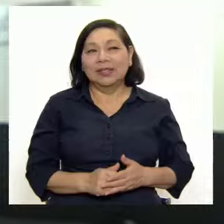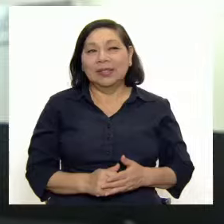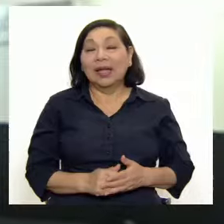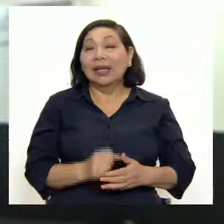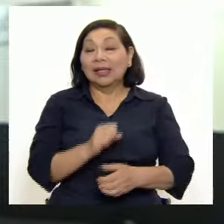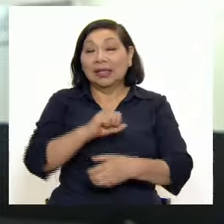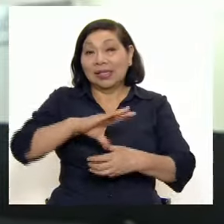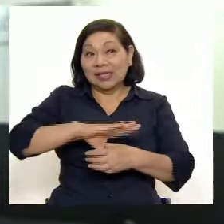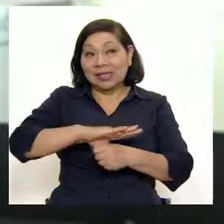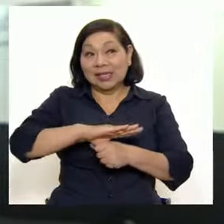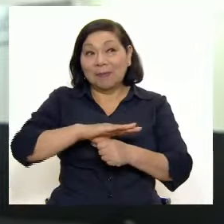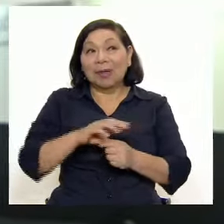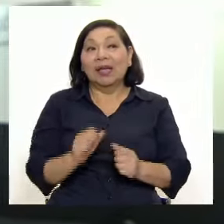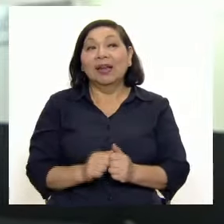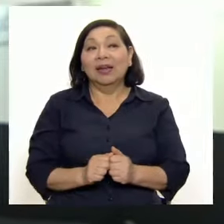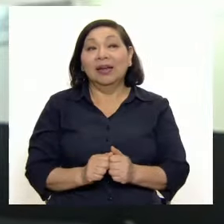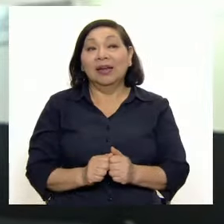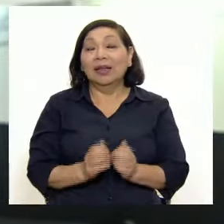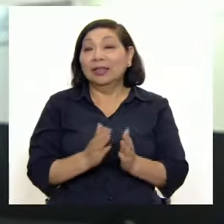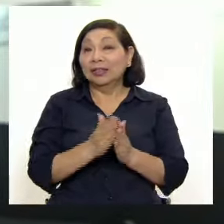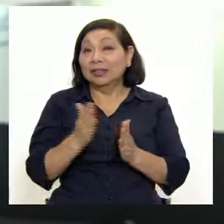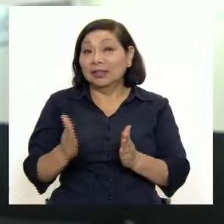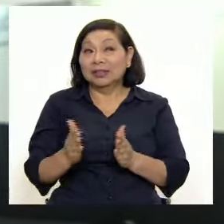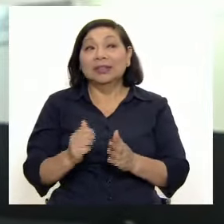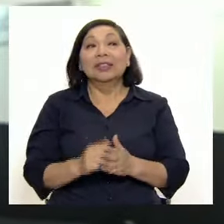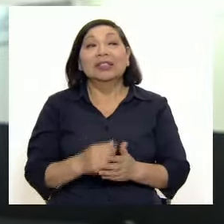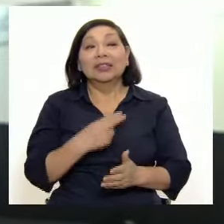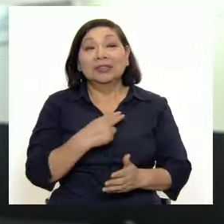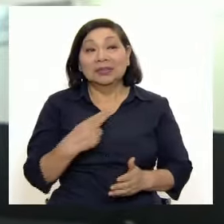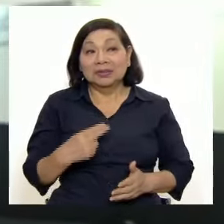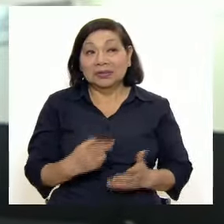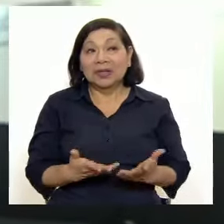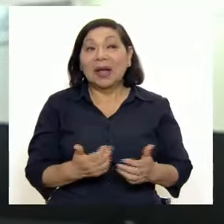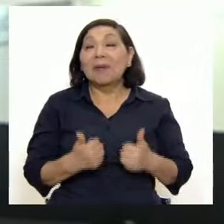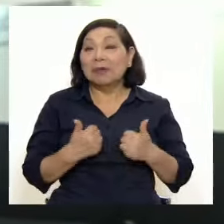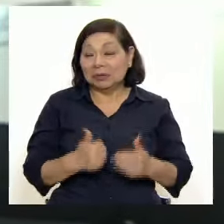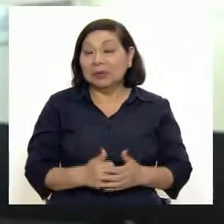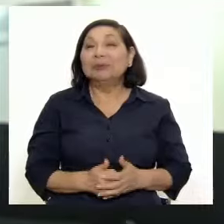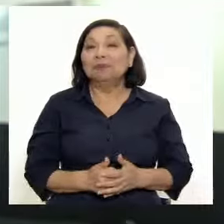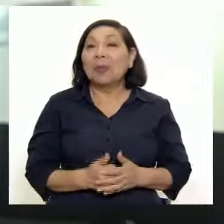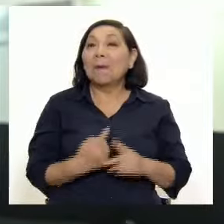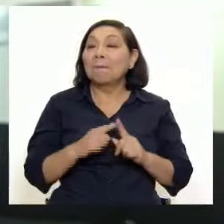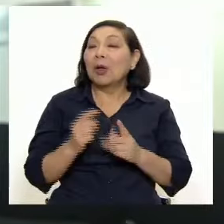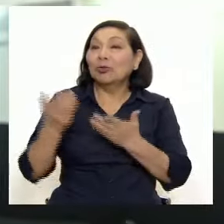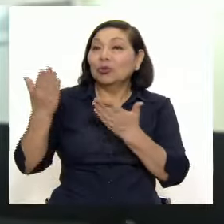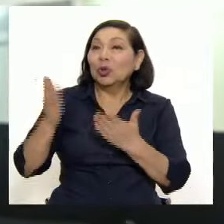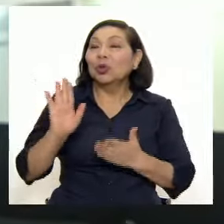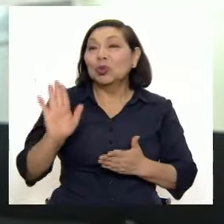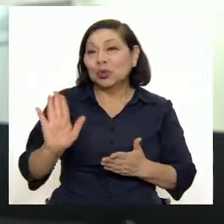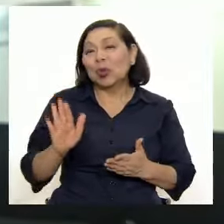en San Miguel, en la Avenida La Marina, se apostaban los ciudadanos de nacionalidad china que viven en nuestro país para